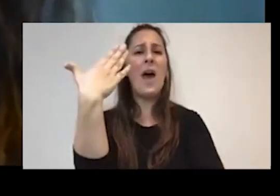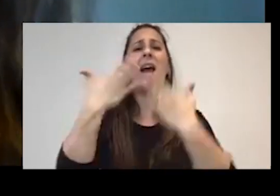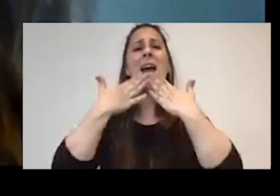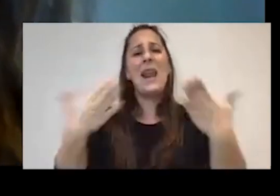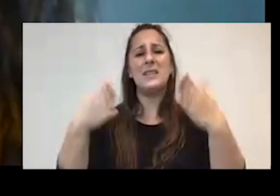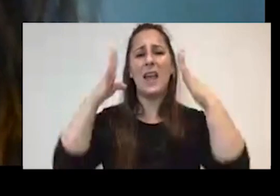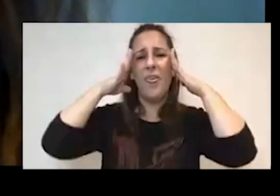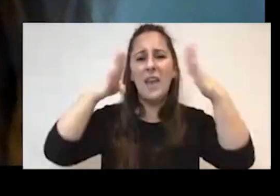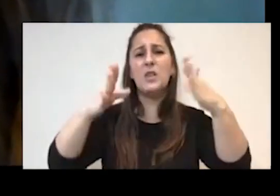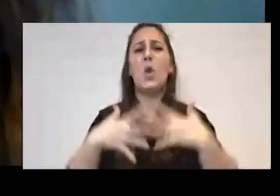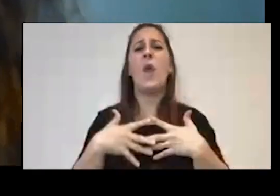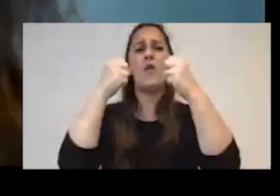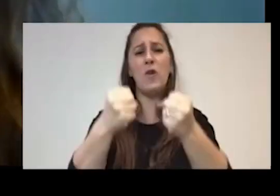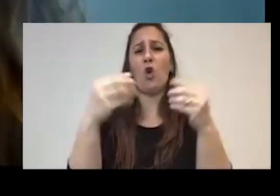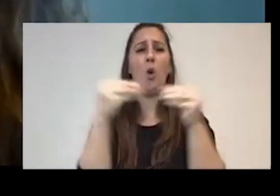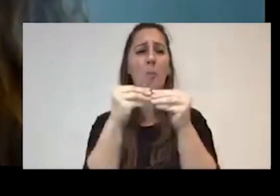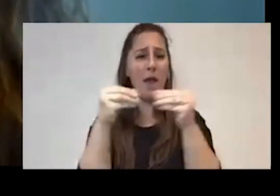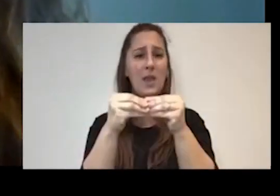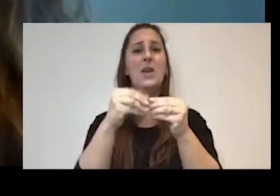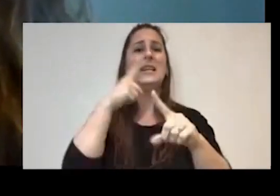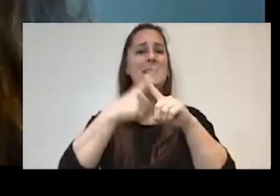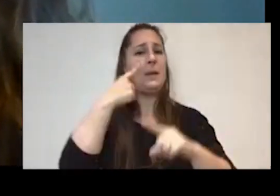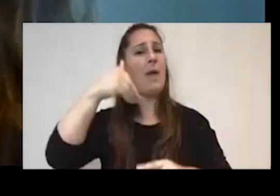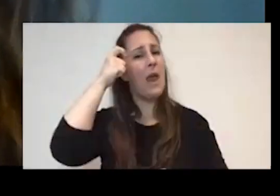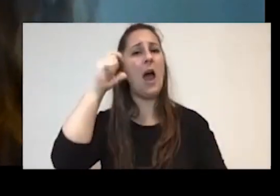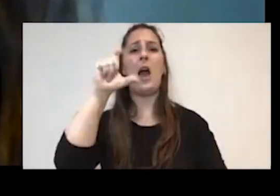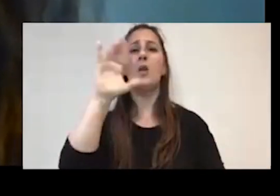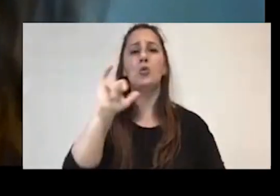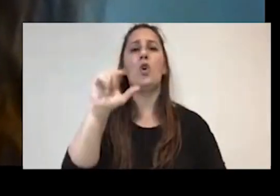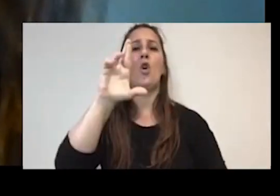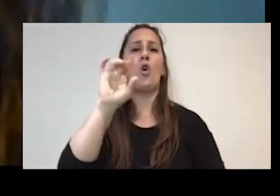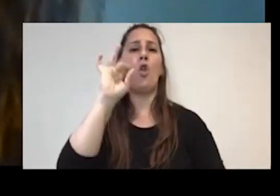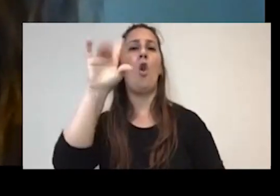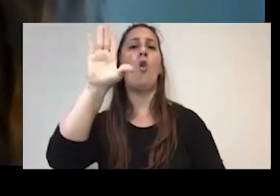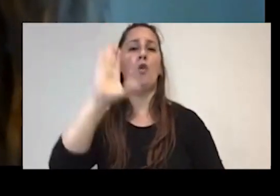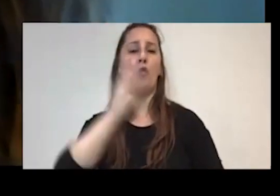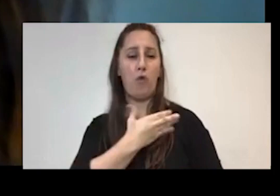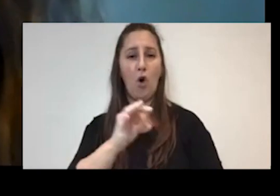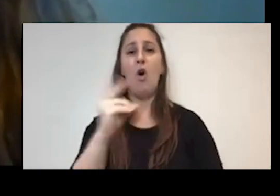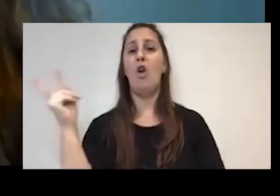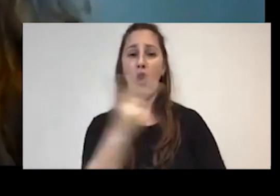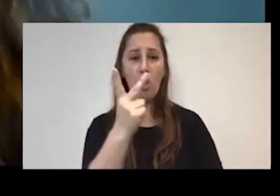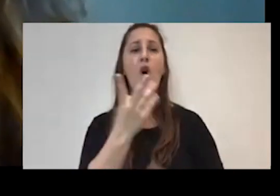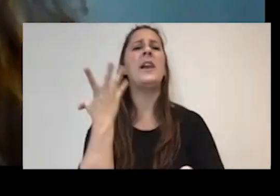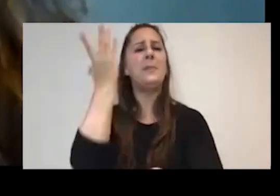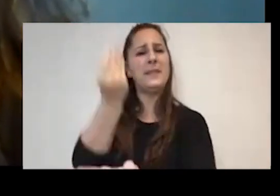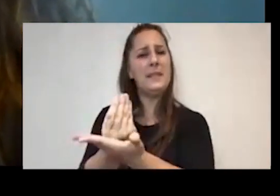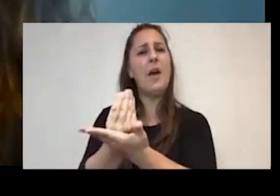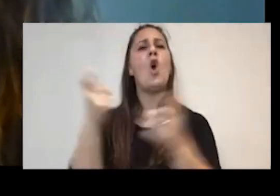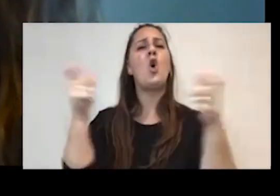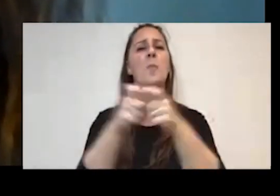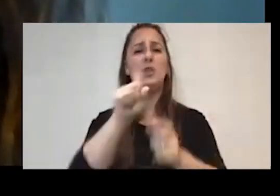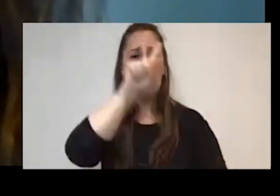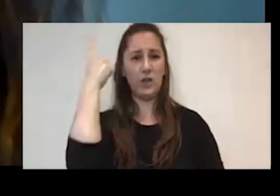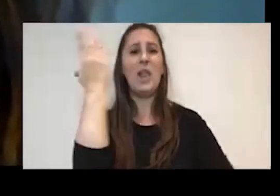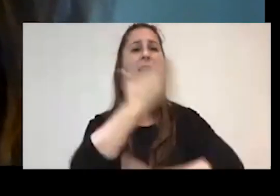la dedicación y al esfuerzo de nuestros compañeros Jimena Caruso y Rodolfo Besone. Jimena y Rodolfo son representantes de la Comisión